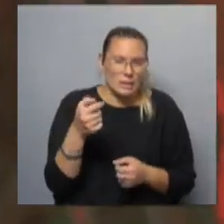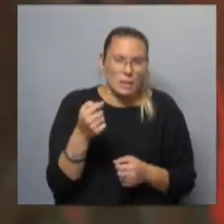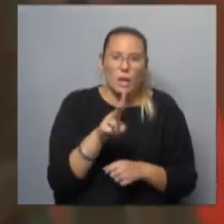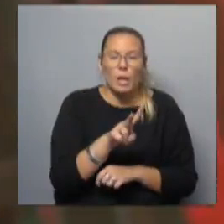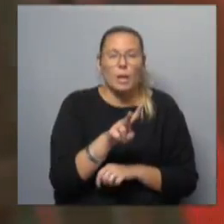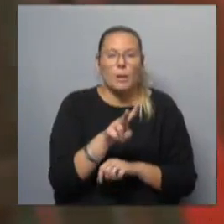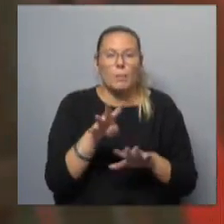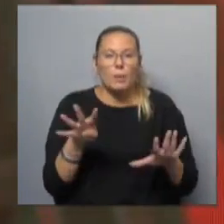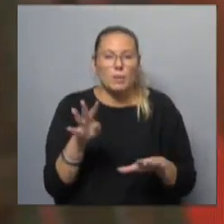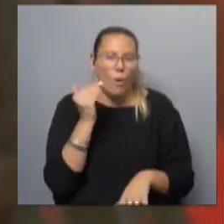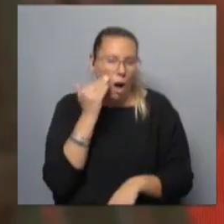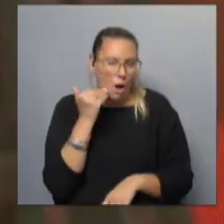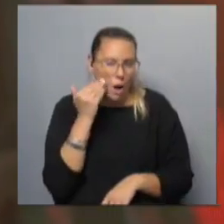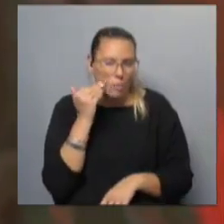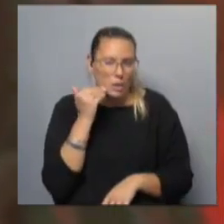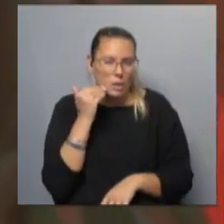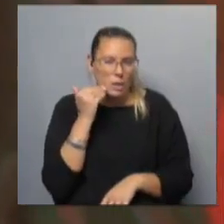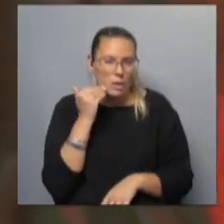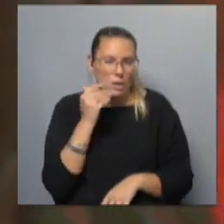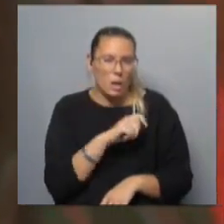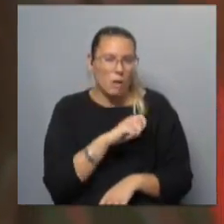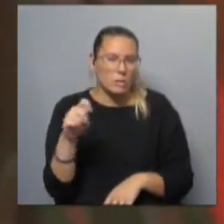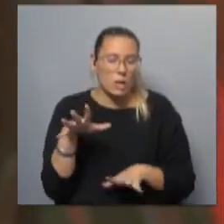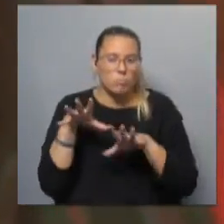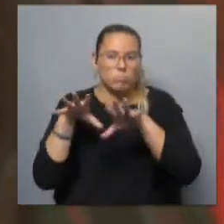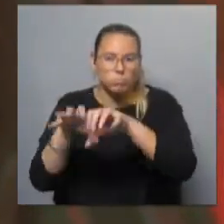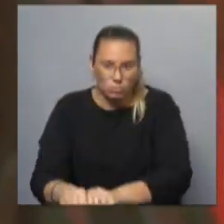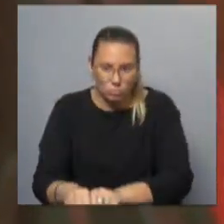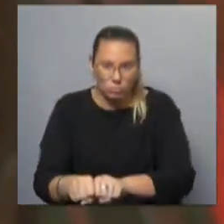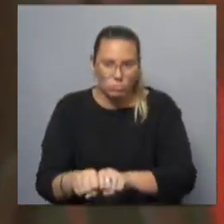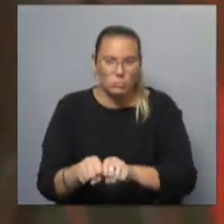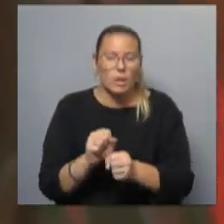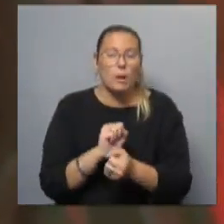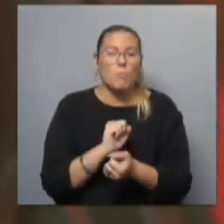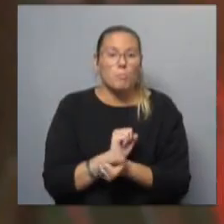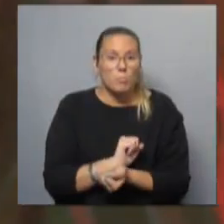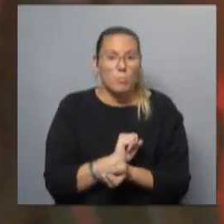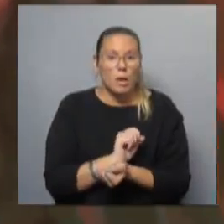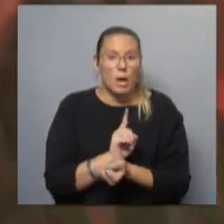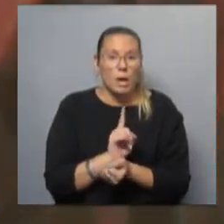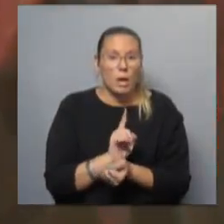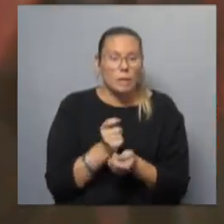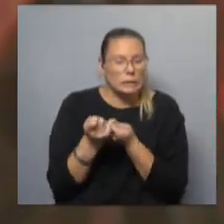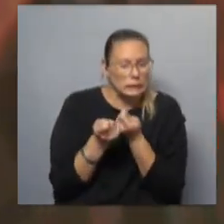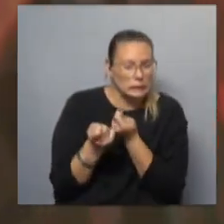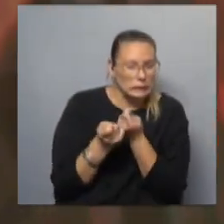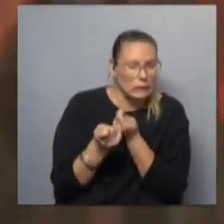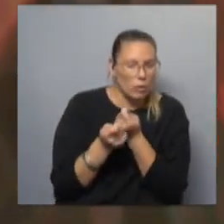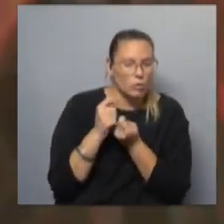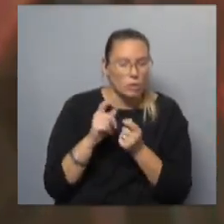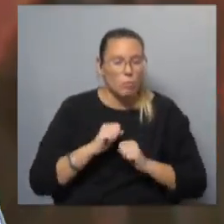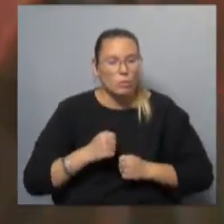29 de abril, y La Valleja lo toma prisionero. Y allí, digamos, se encierran, negocian, y cuando